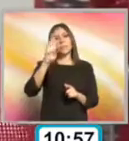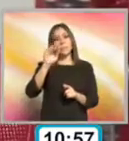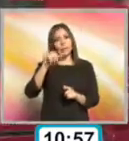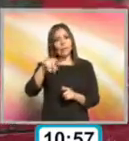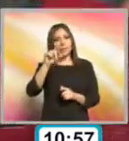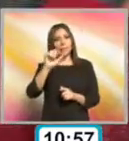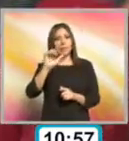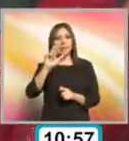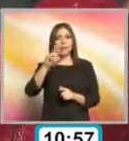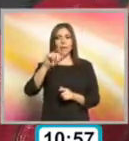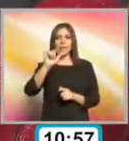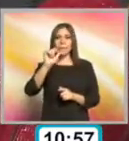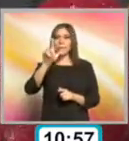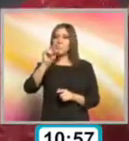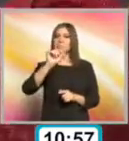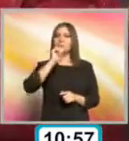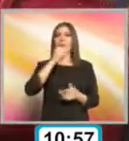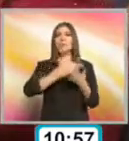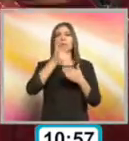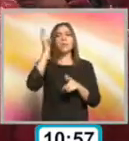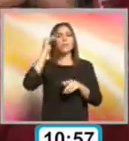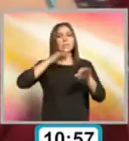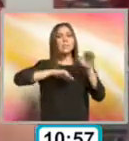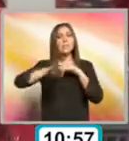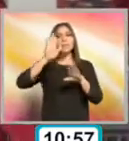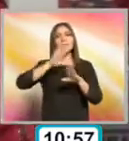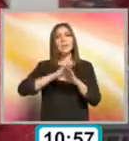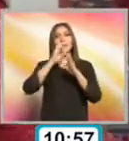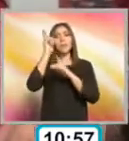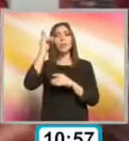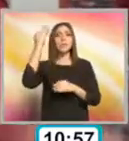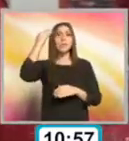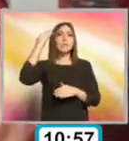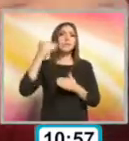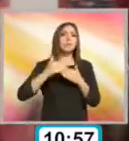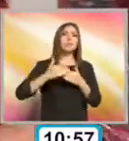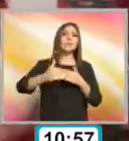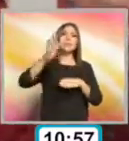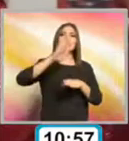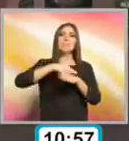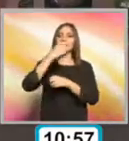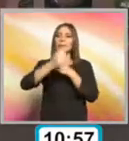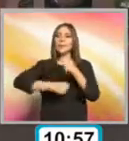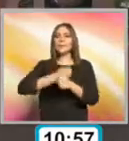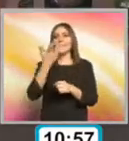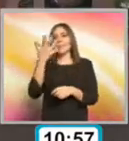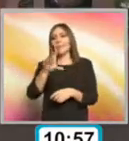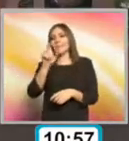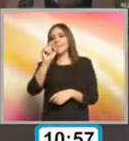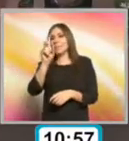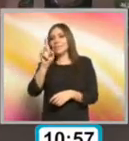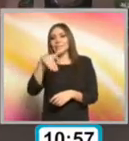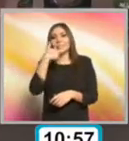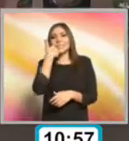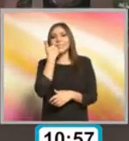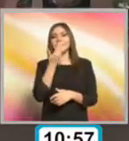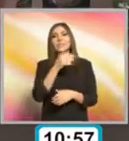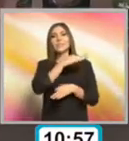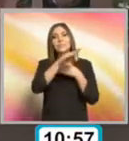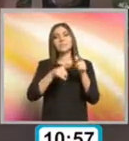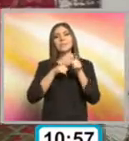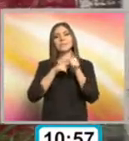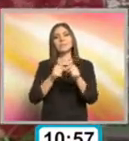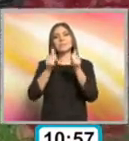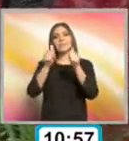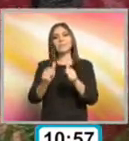en canciones que les sigan gustando. Esperamos que sean muchos años más, no que sean 10, que sean 20, 30, los que ustedes quieran que estemos en su